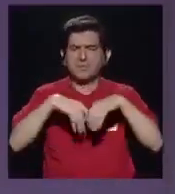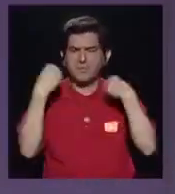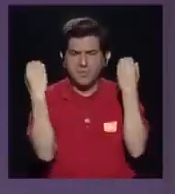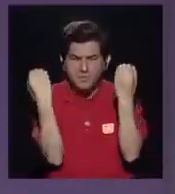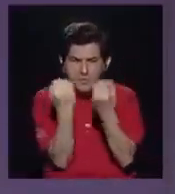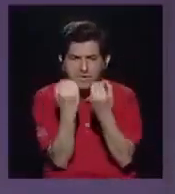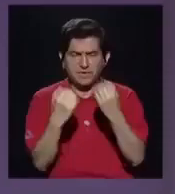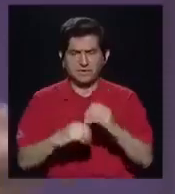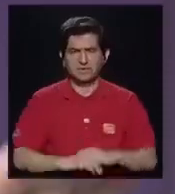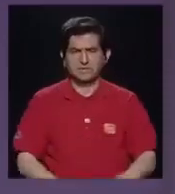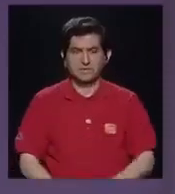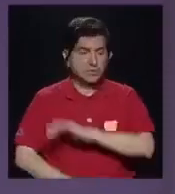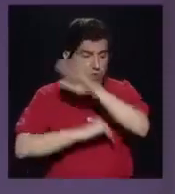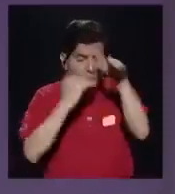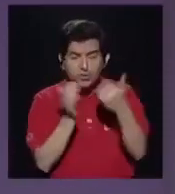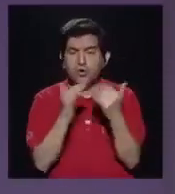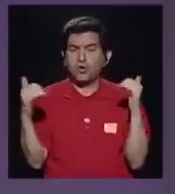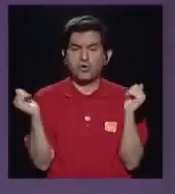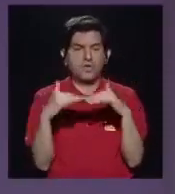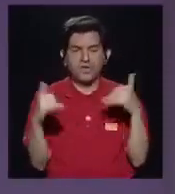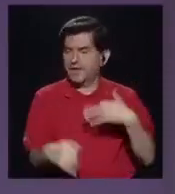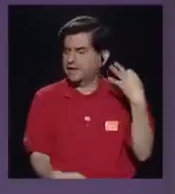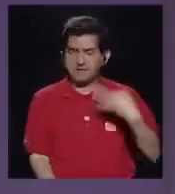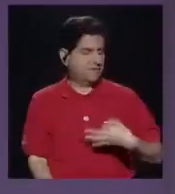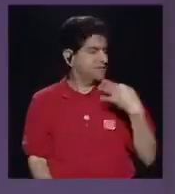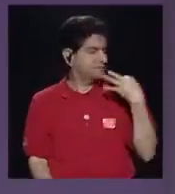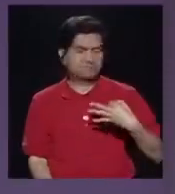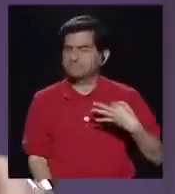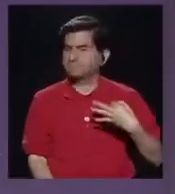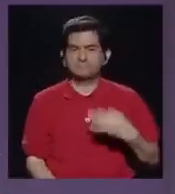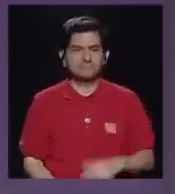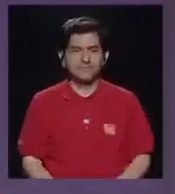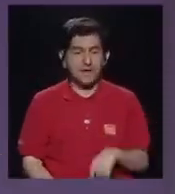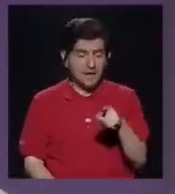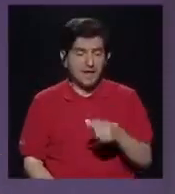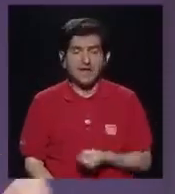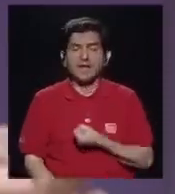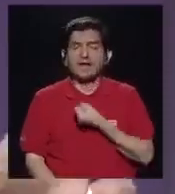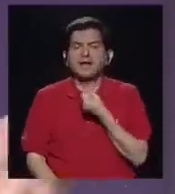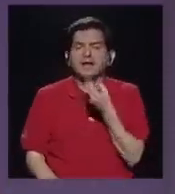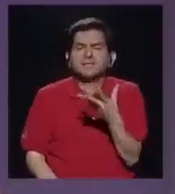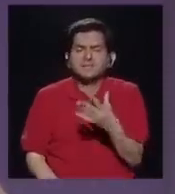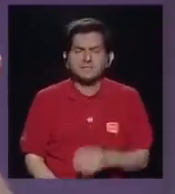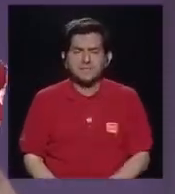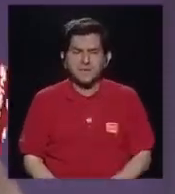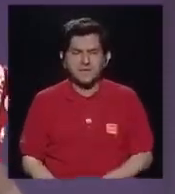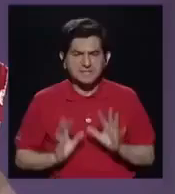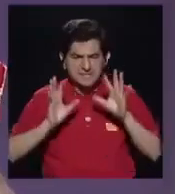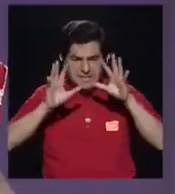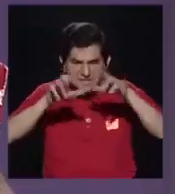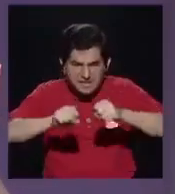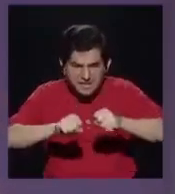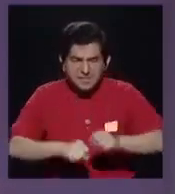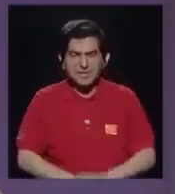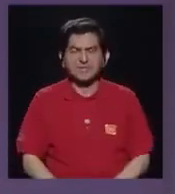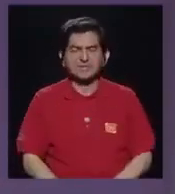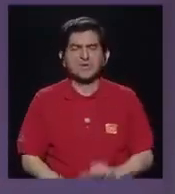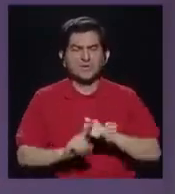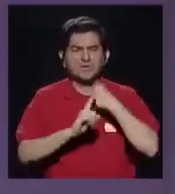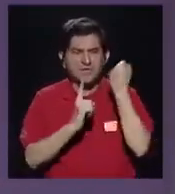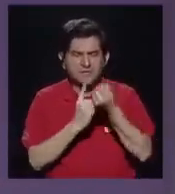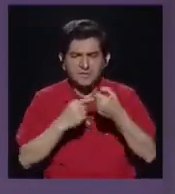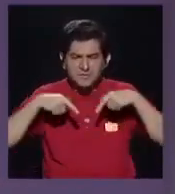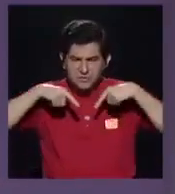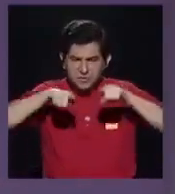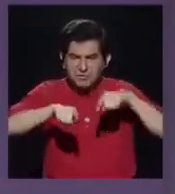mafiosas son todas guerras informales son todas expresiones de una de una expansión de la Esfera paraestatal del